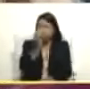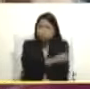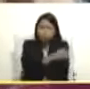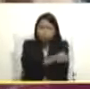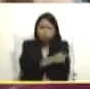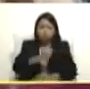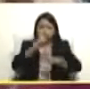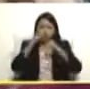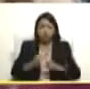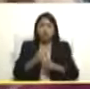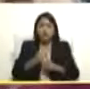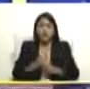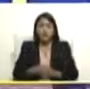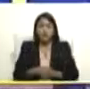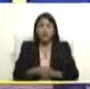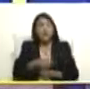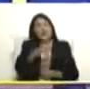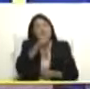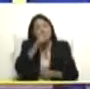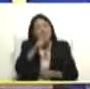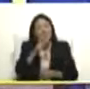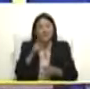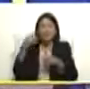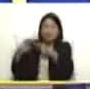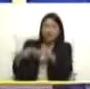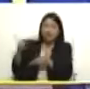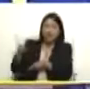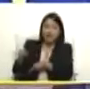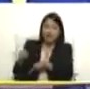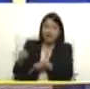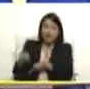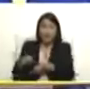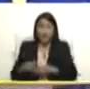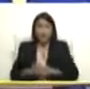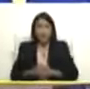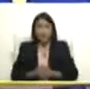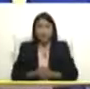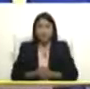Su padre fue un hombre de izquierda, de una sola vía.